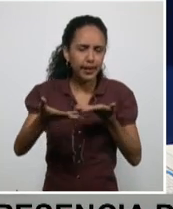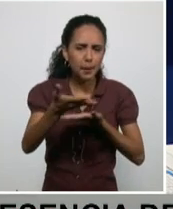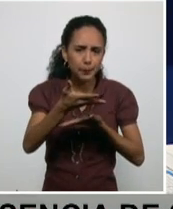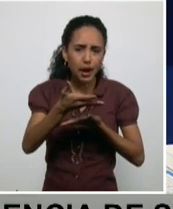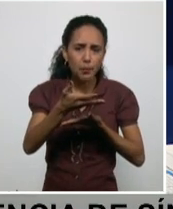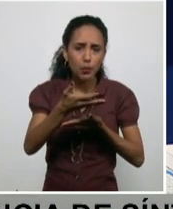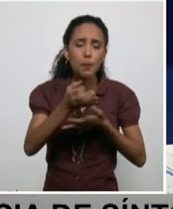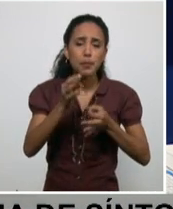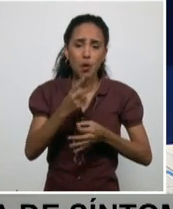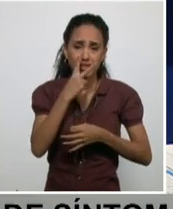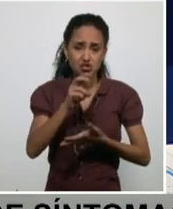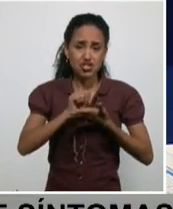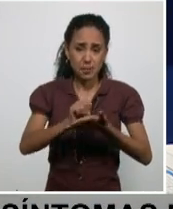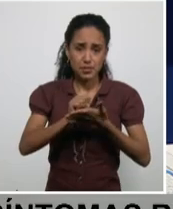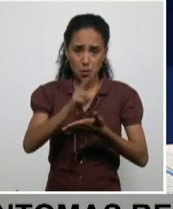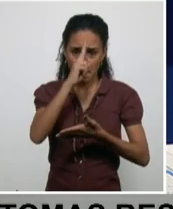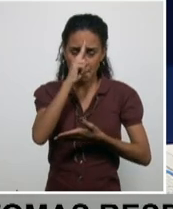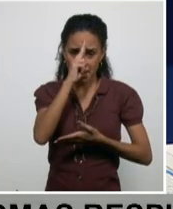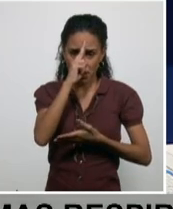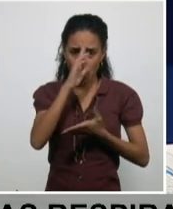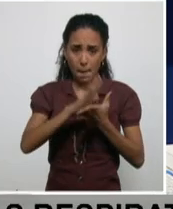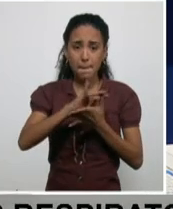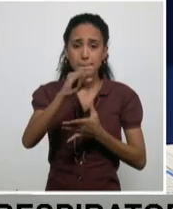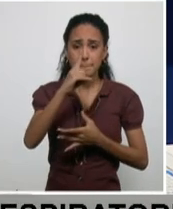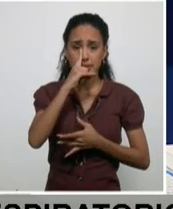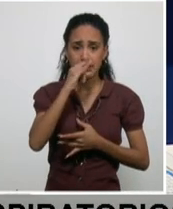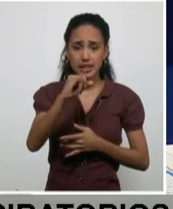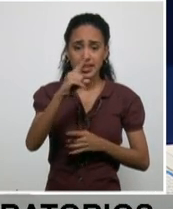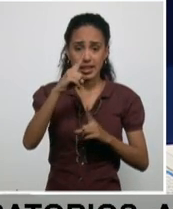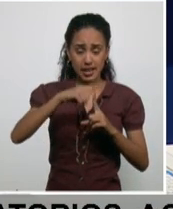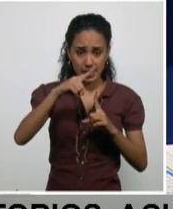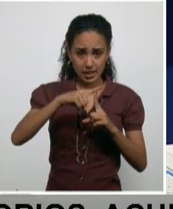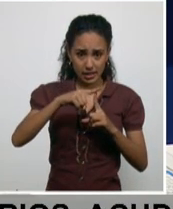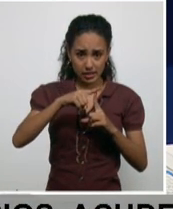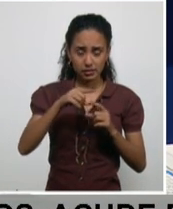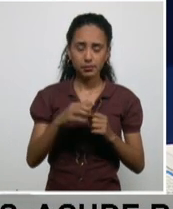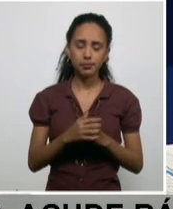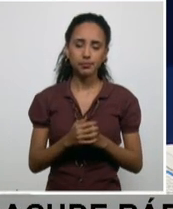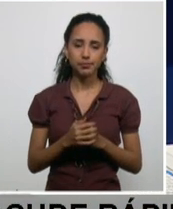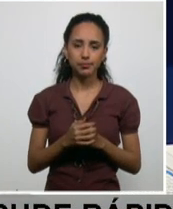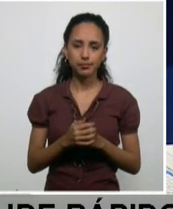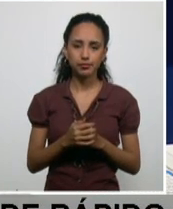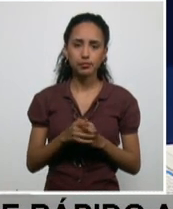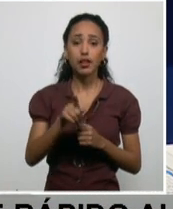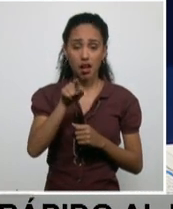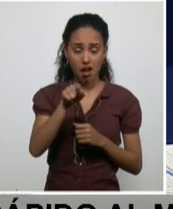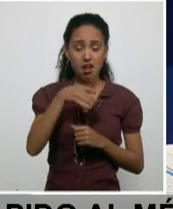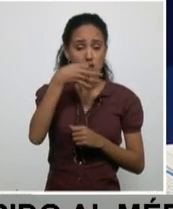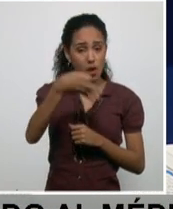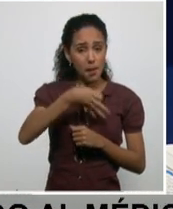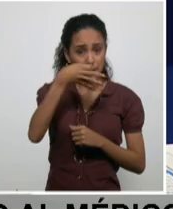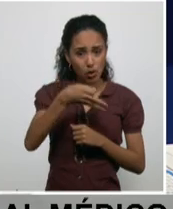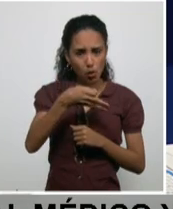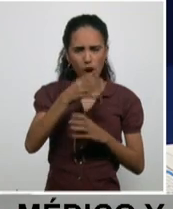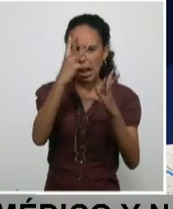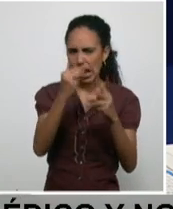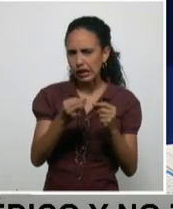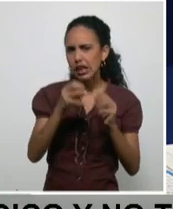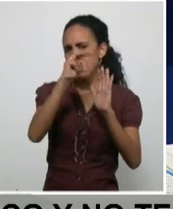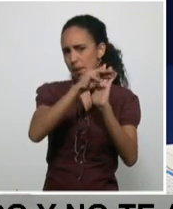del Interior, que además no nos hizo explícito el número de medidas que ellos han